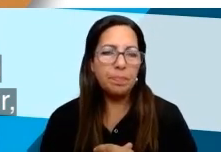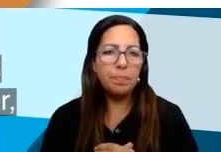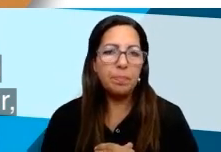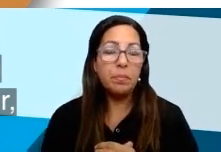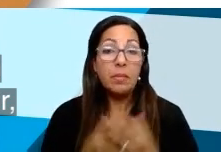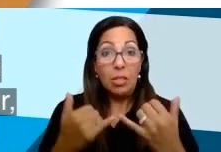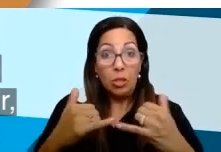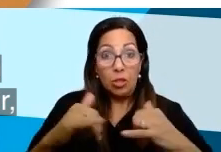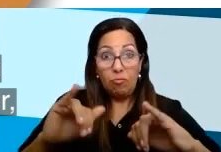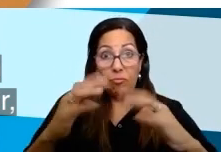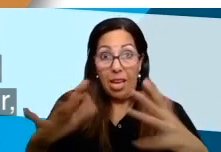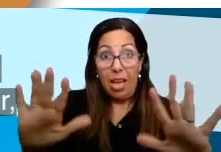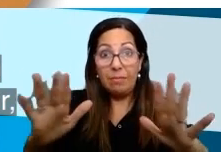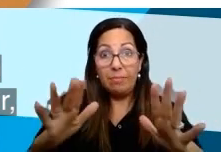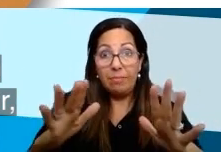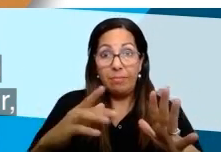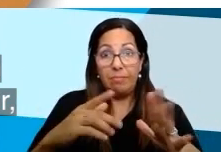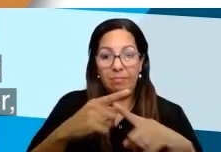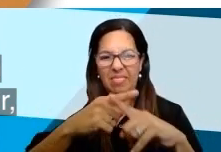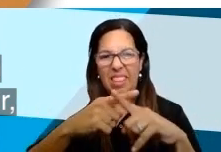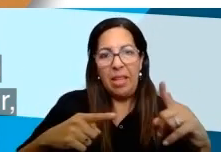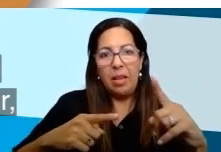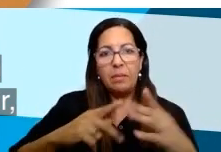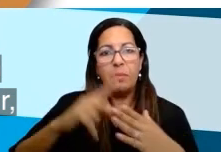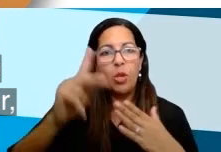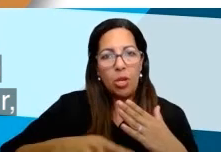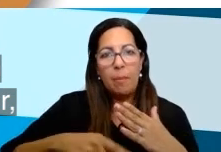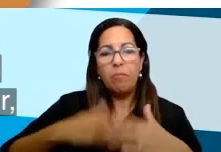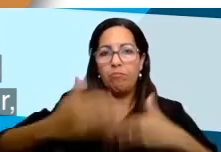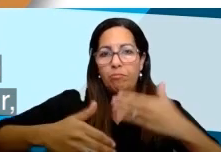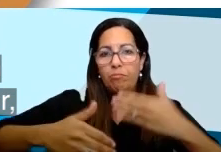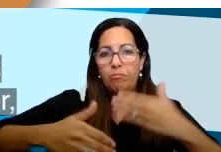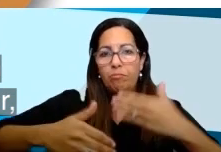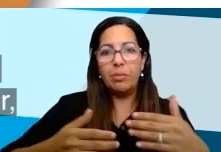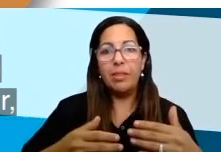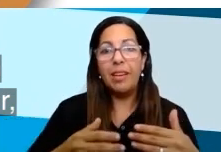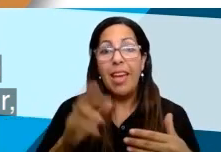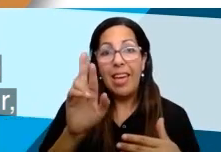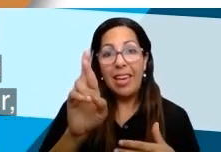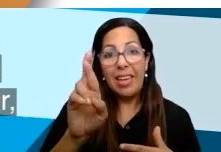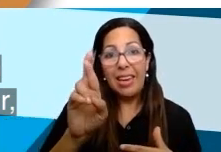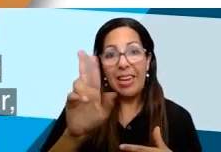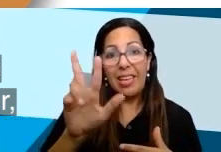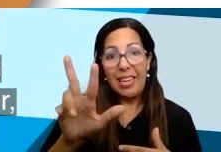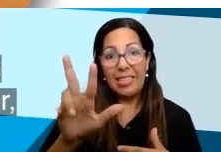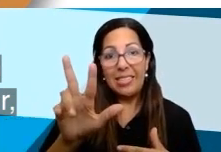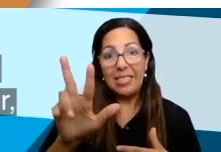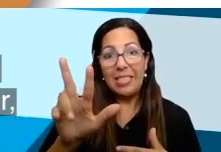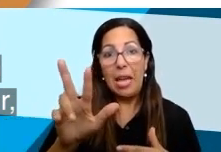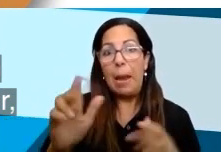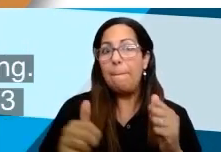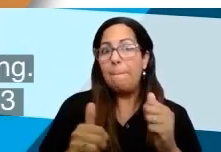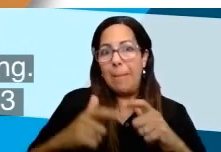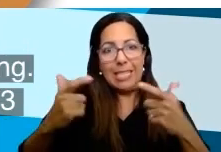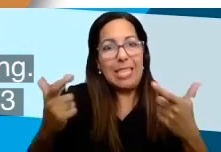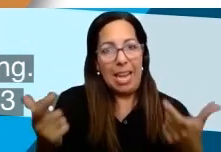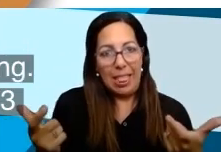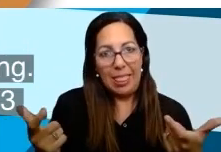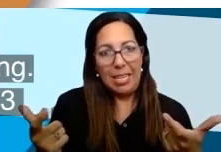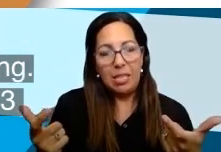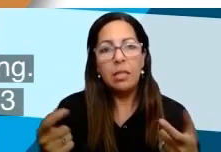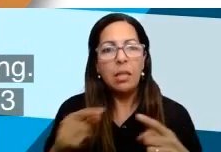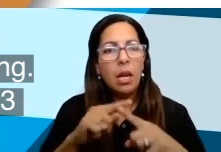ya activados, siendo nuestro programa el de R3 o el de reconstrucción de vivienda el más grande. Pero sí tenemos otros